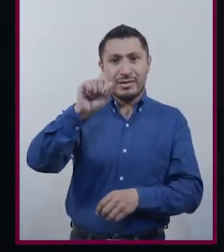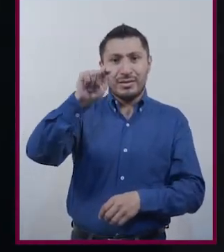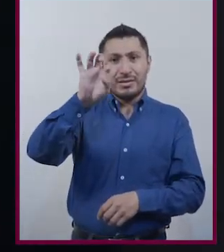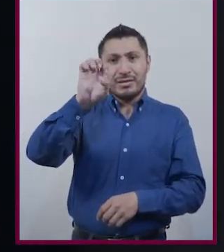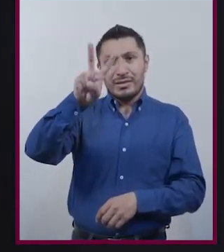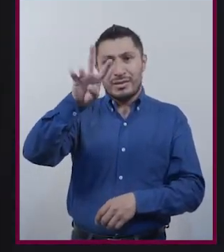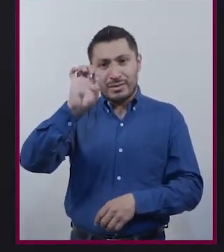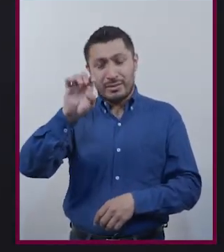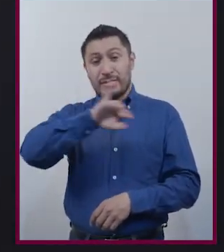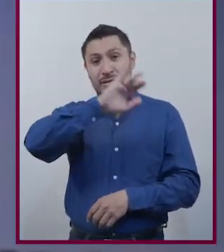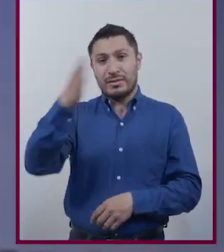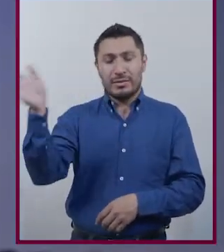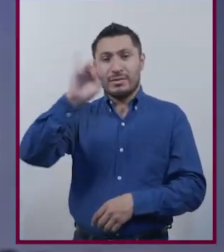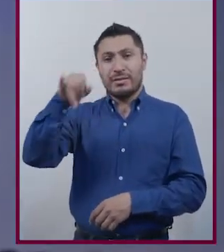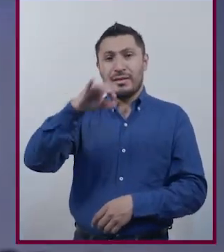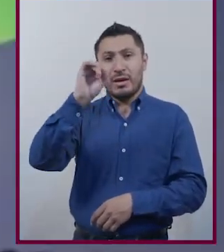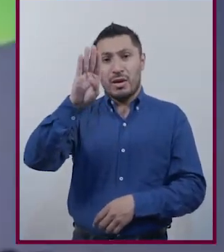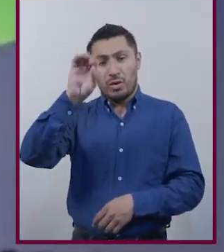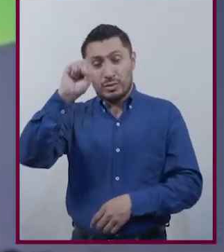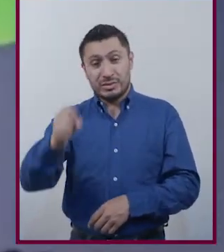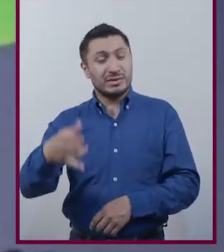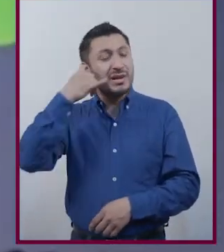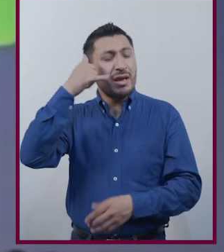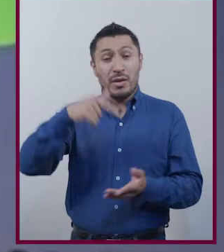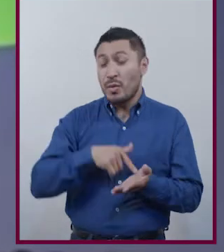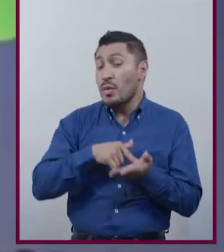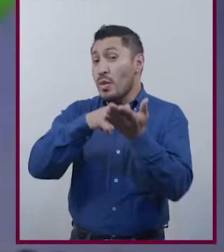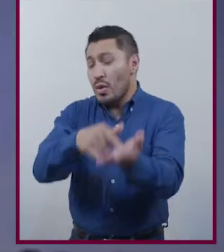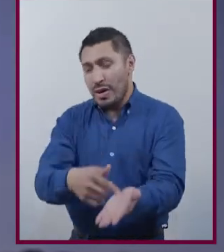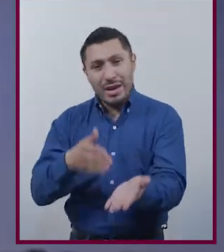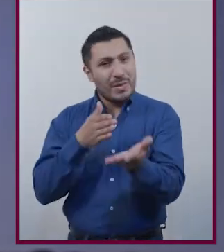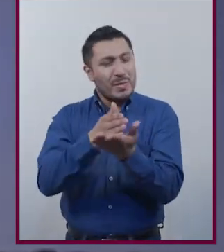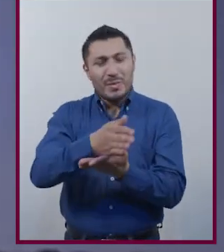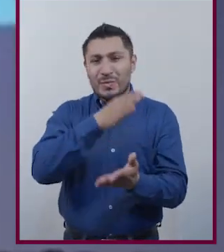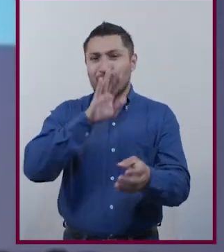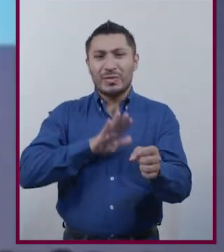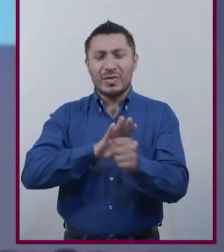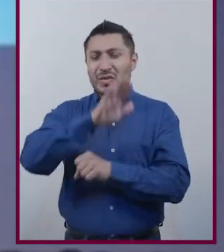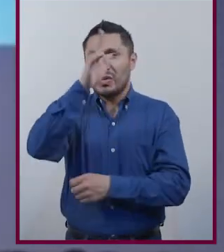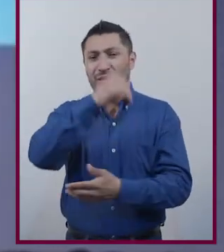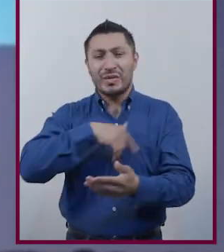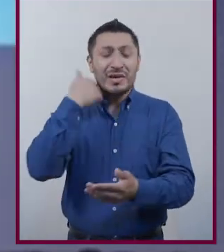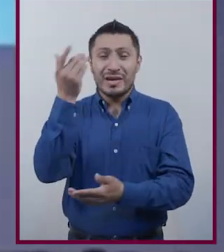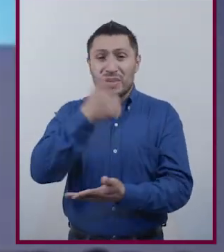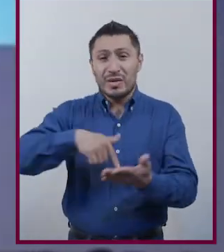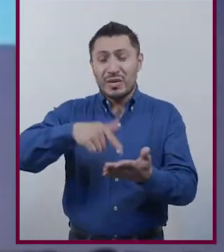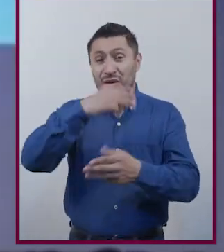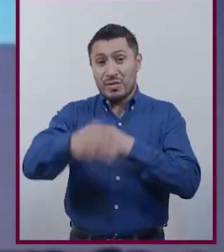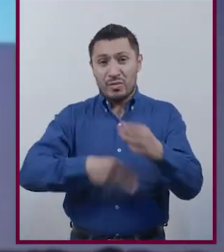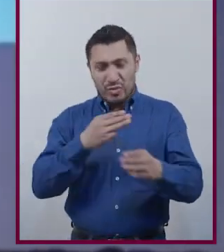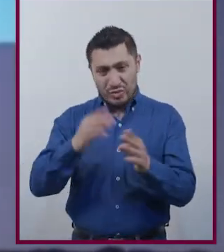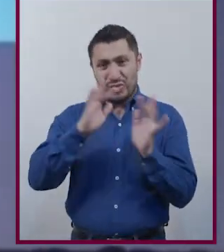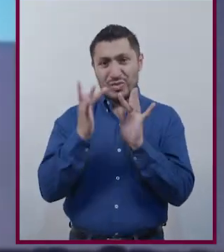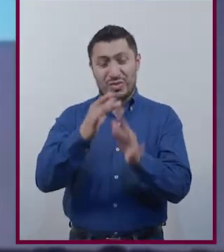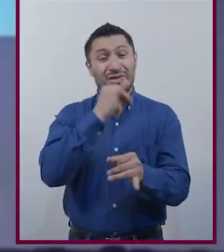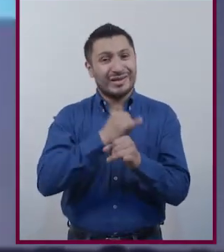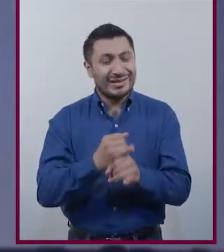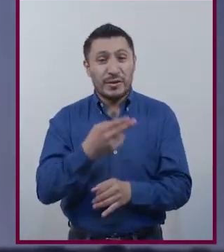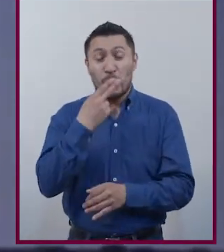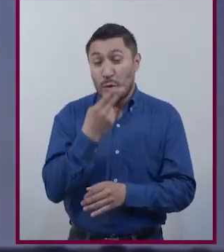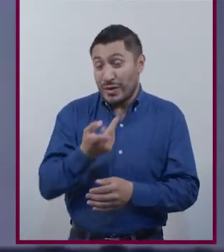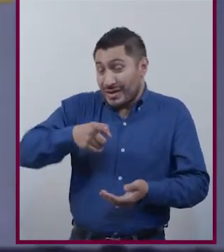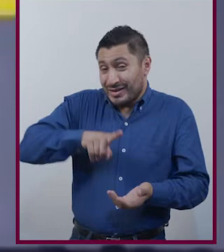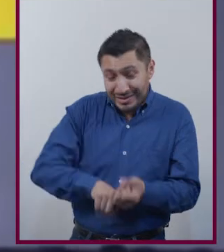Jobs presentó un teléfono que tuvo la gran innovación de acceder a cualquier parte del mundo, al poder navegar por el internet, y que tenía